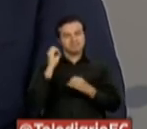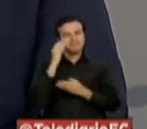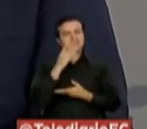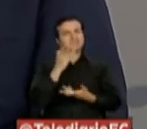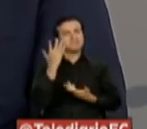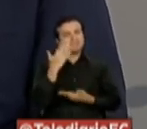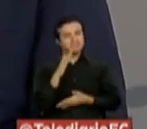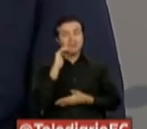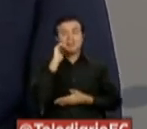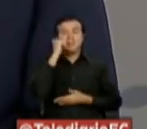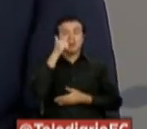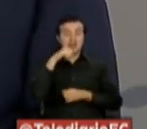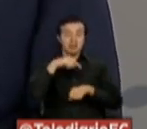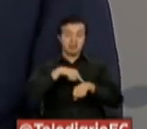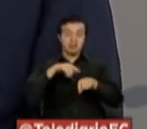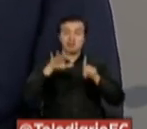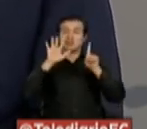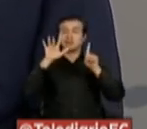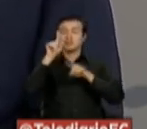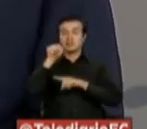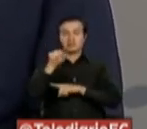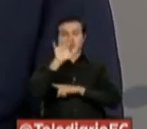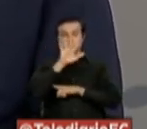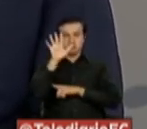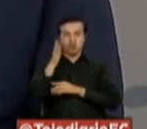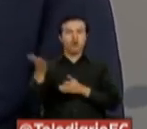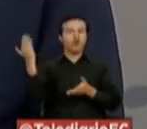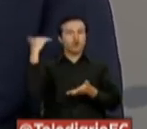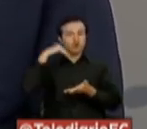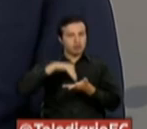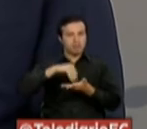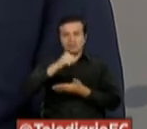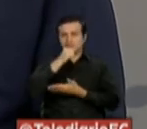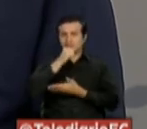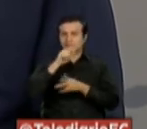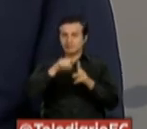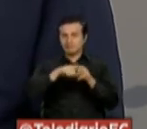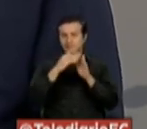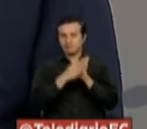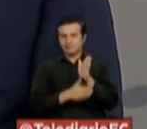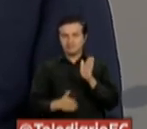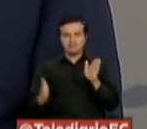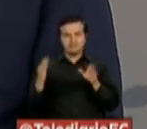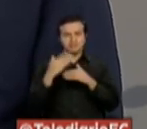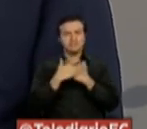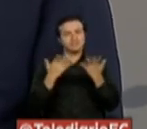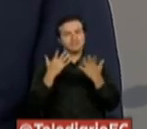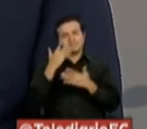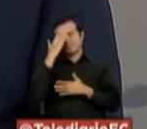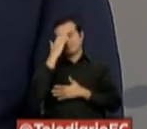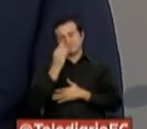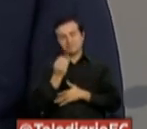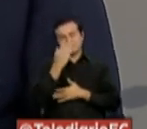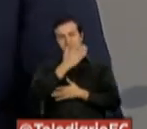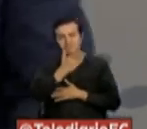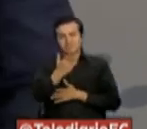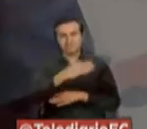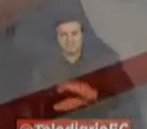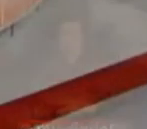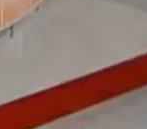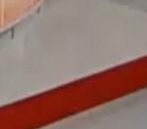hora. Mañana 6:55 es la cita nuevamente aquí en Primera Impresión. Tengan un muy buen día.